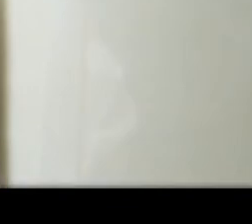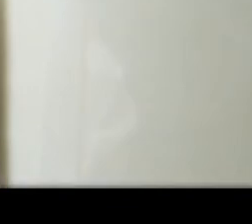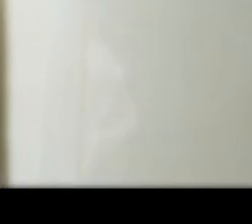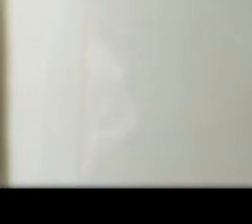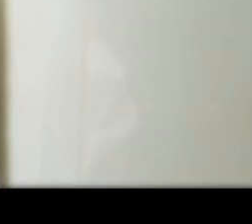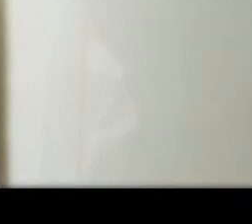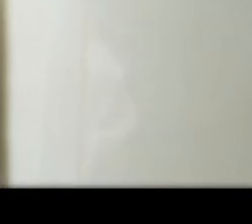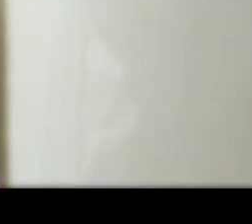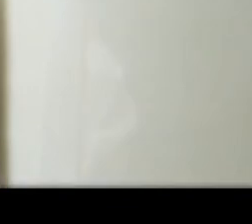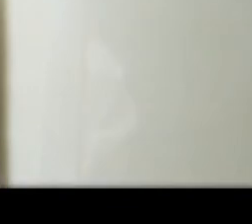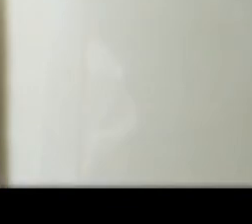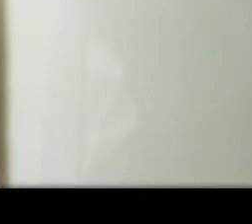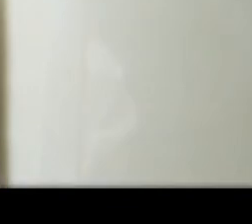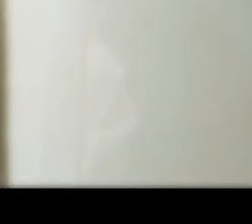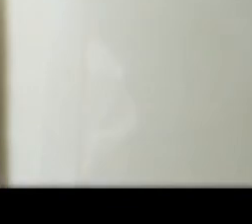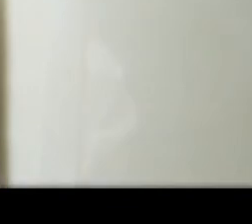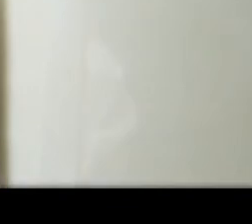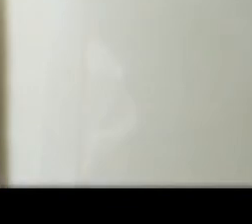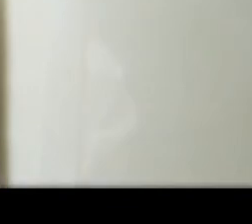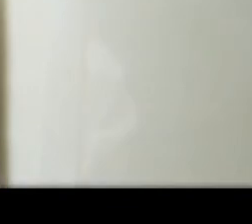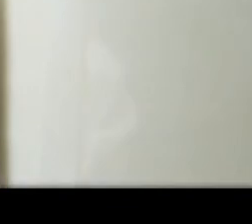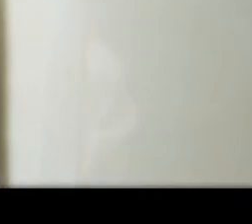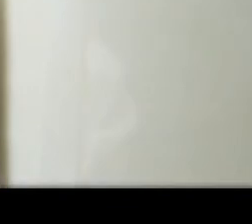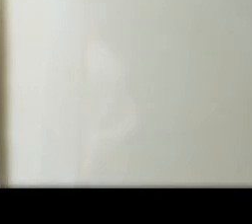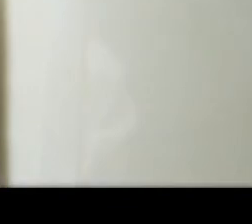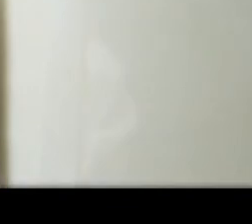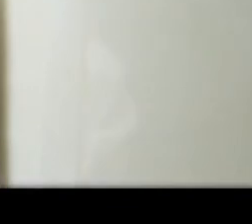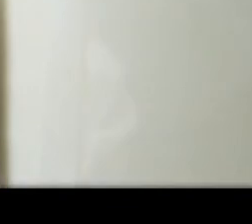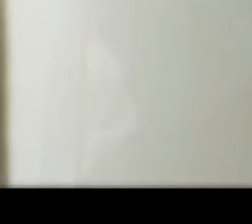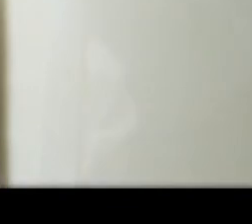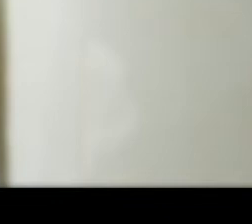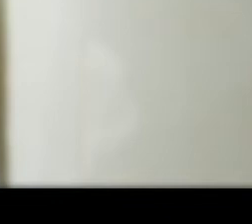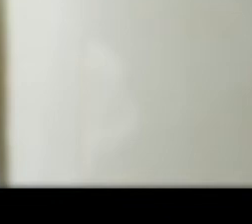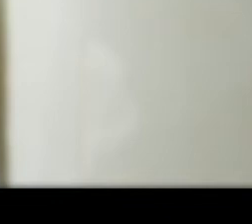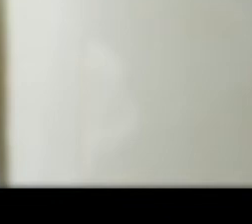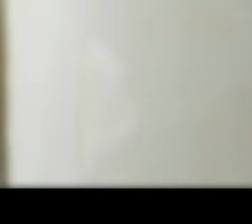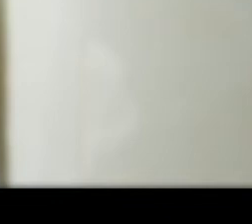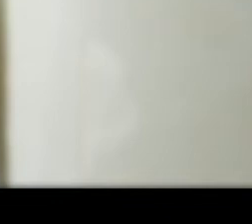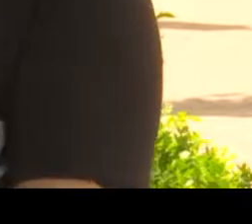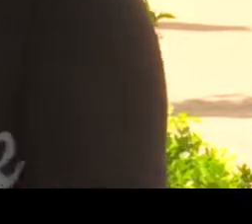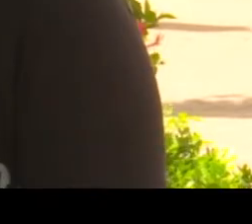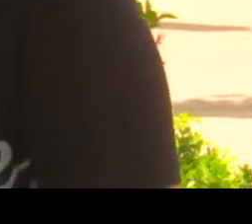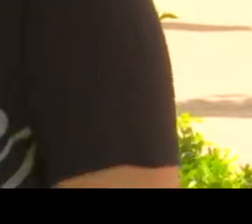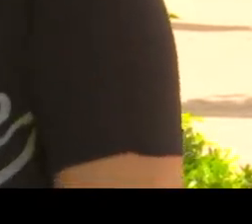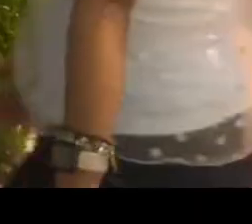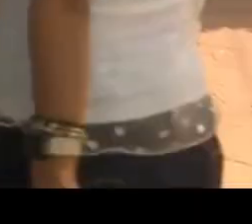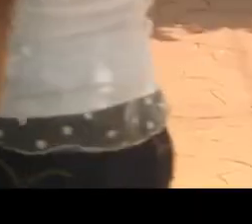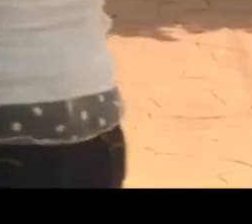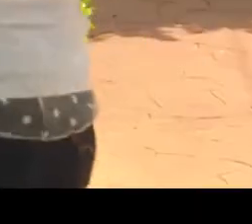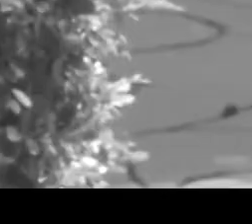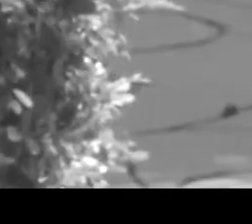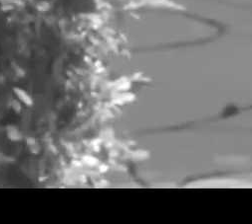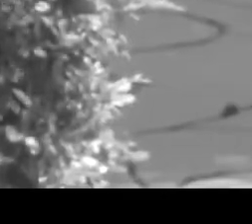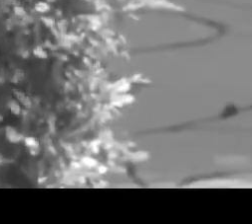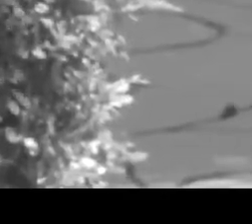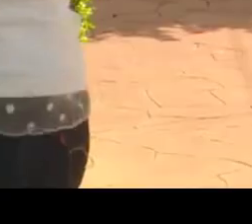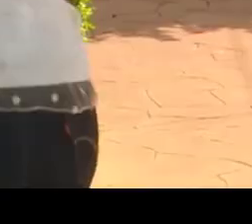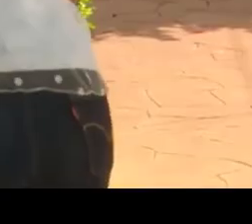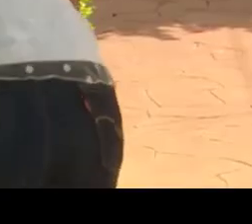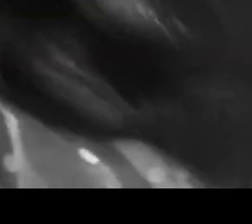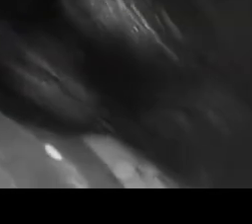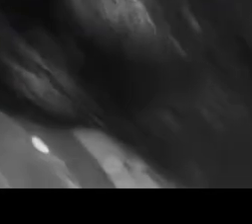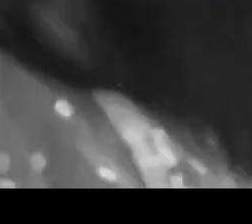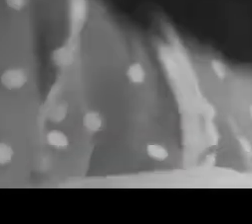Lavarnos las manos previene múltiples enfermedades como la transmitida por el coronavirus. Las enfermedades respiratorias